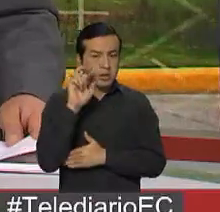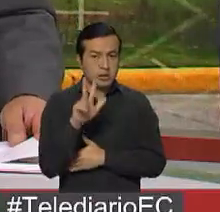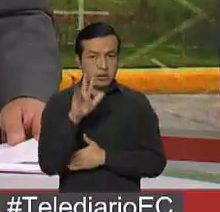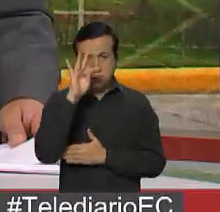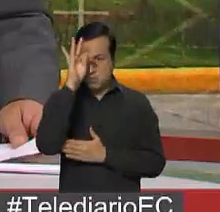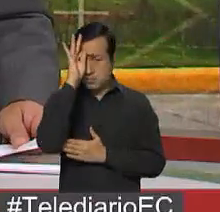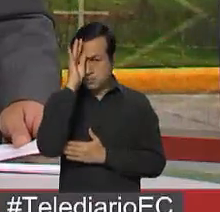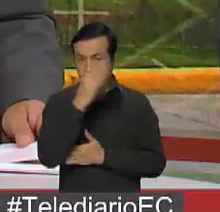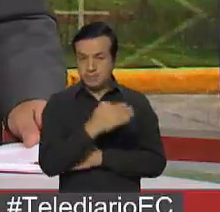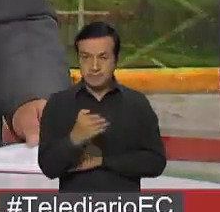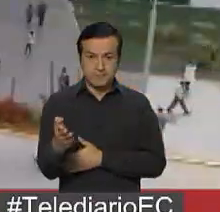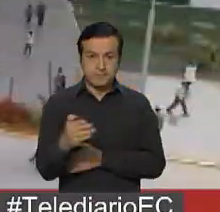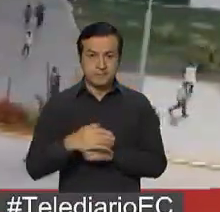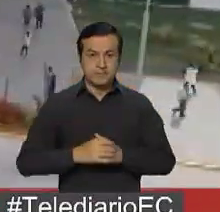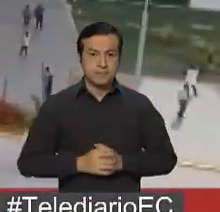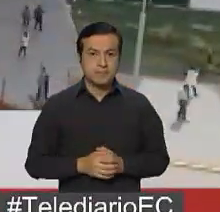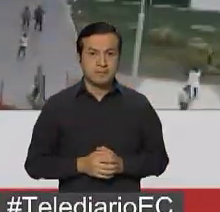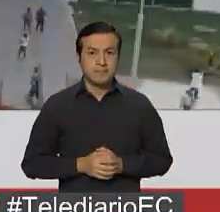salud